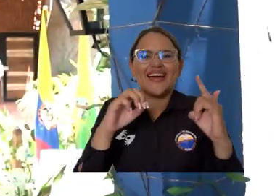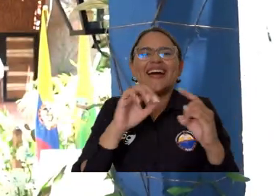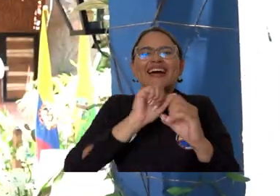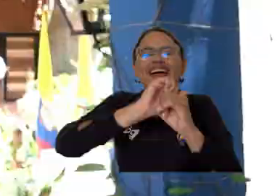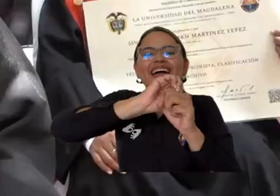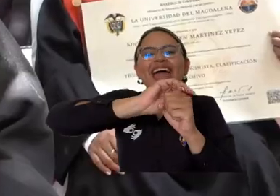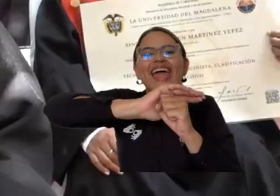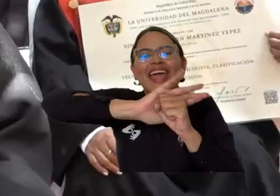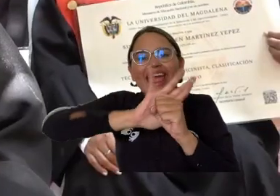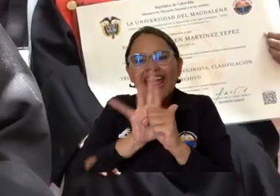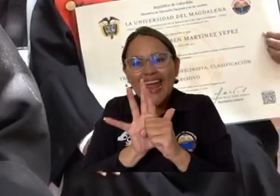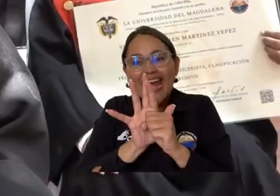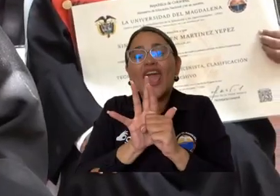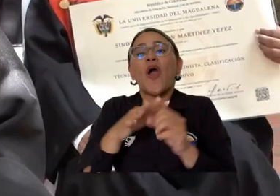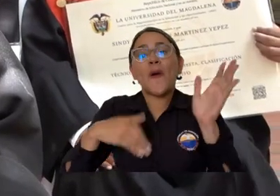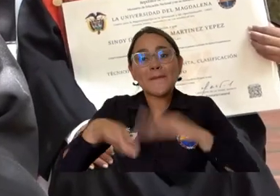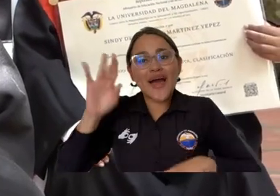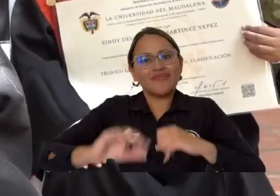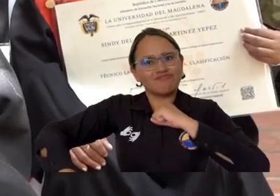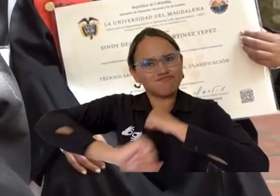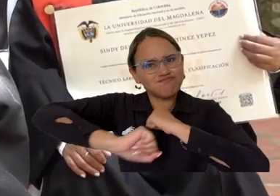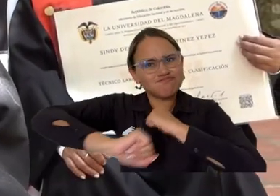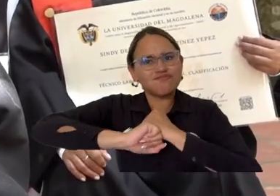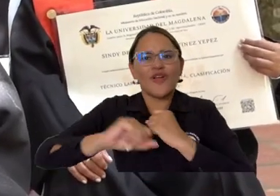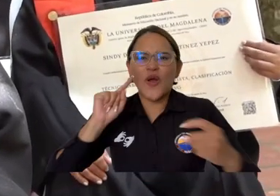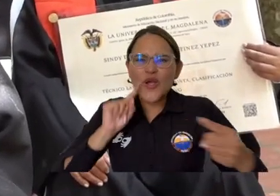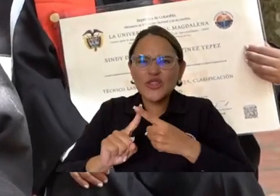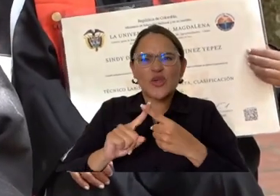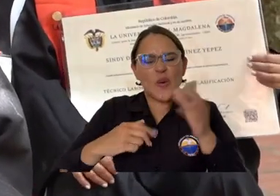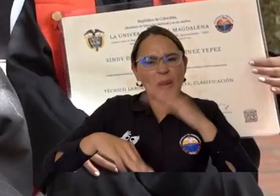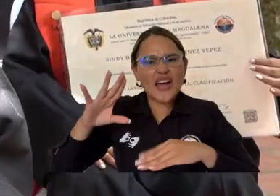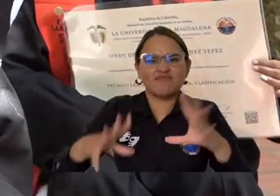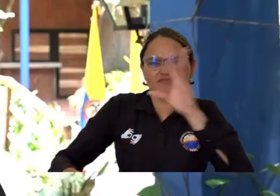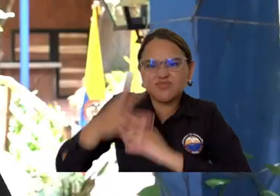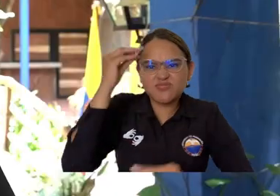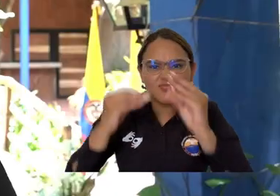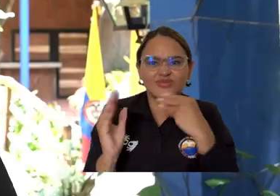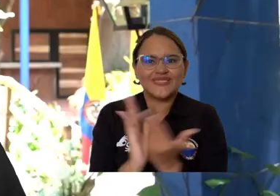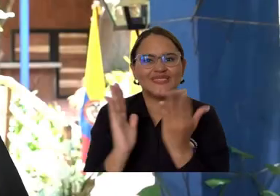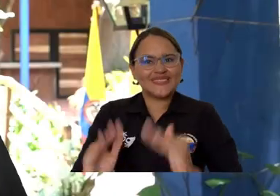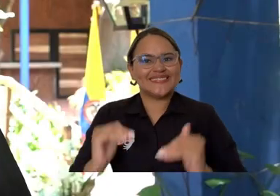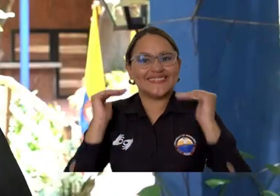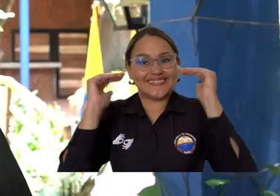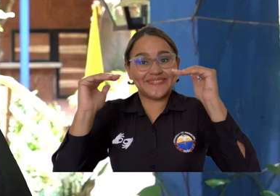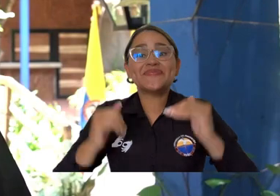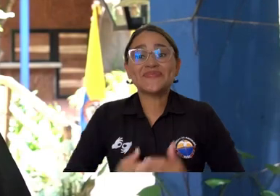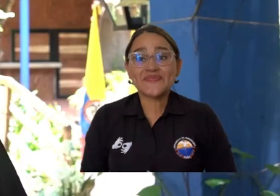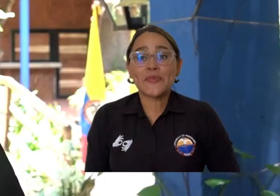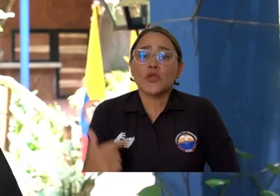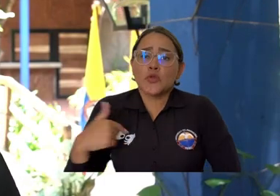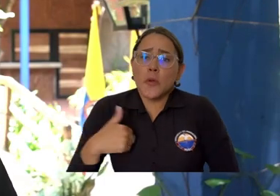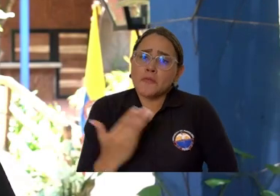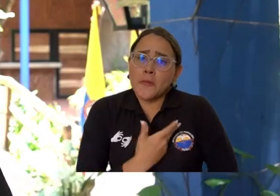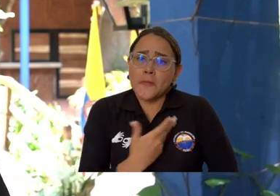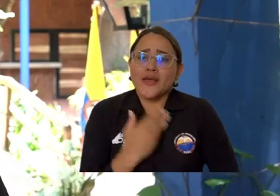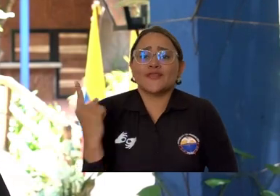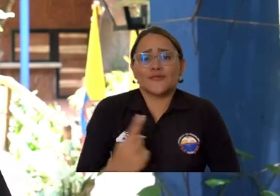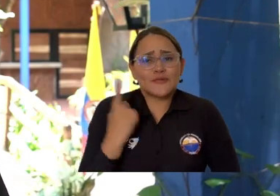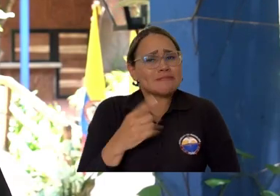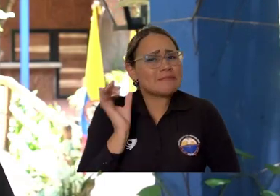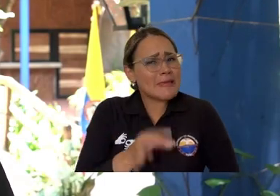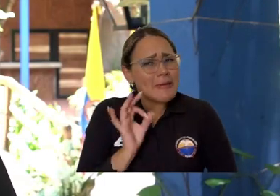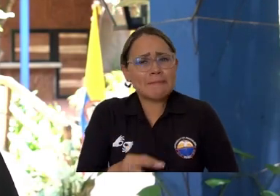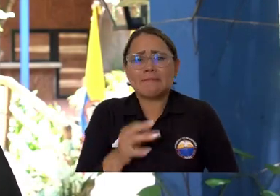nos ha ayudado en el tema de la educación superior. Soy madre cabeza hogar. Y